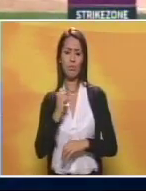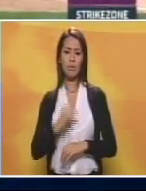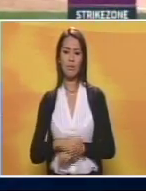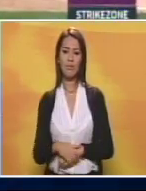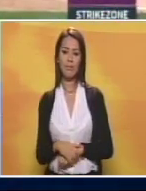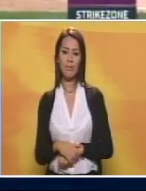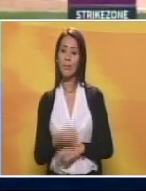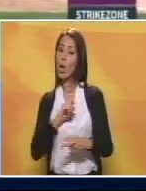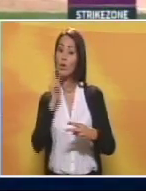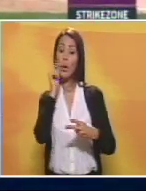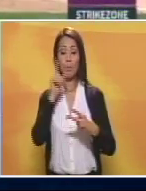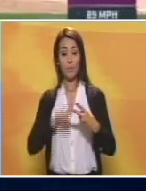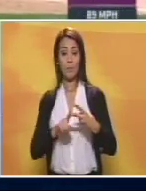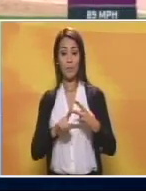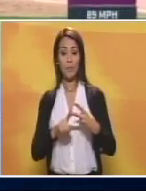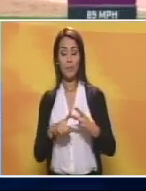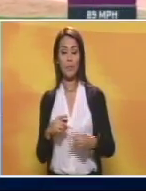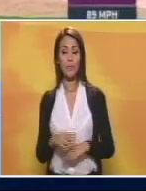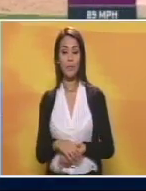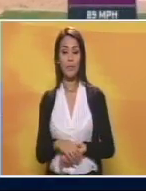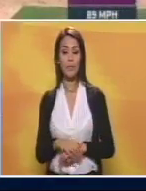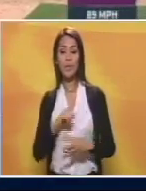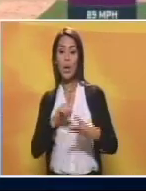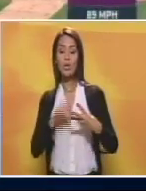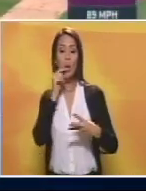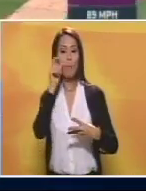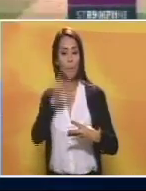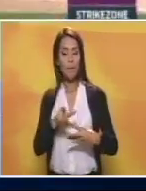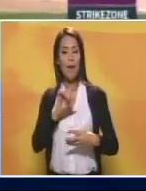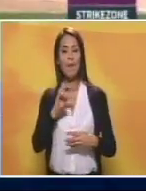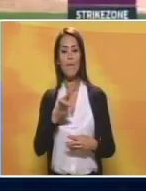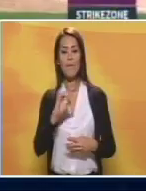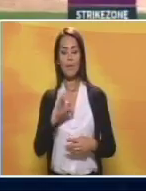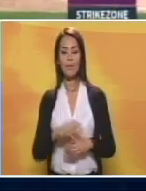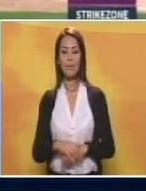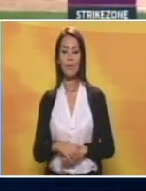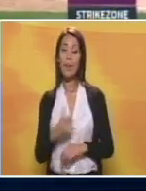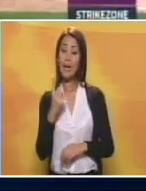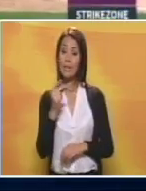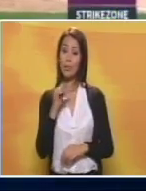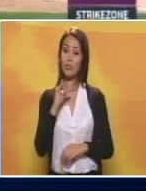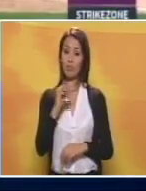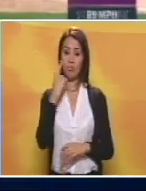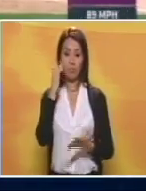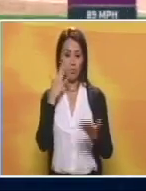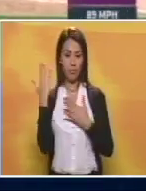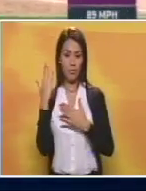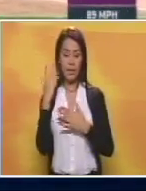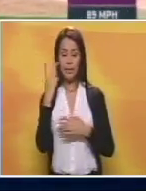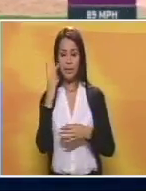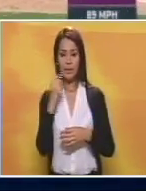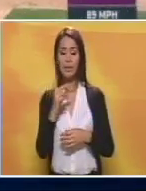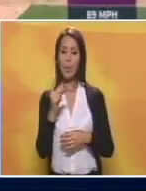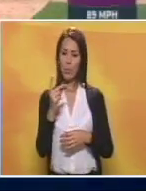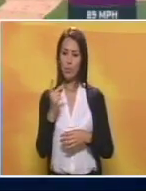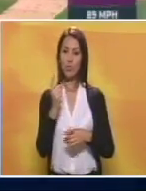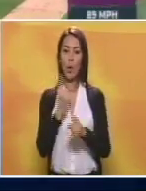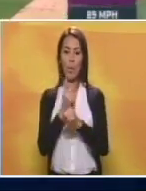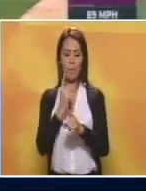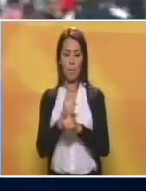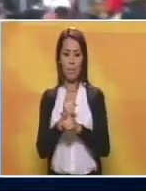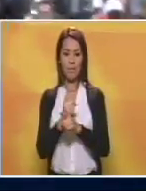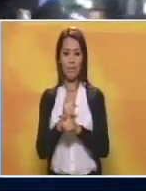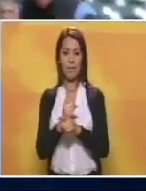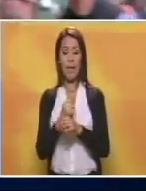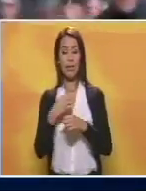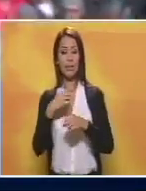Cabrera, su primera víctima, luego Nick Castellanos y después Víctor Martínez. En el segundo compromiso, el nativo de San Felipe propinó ponchas a